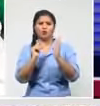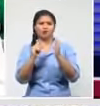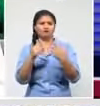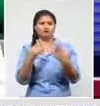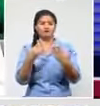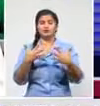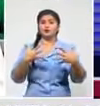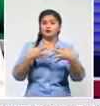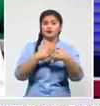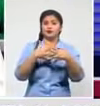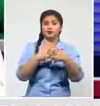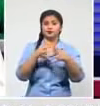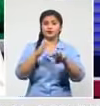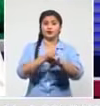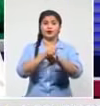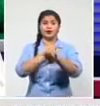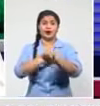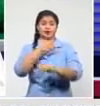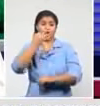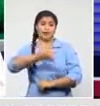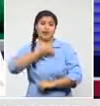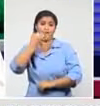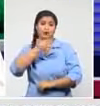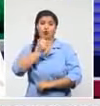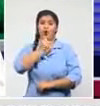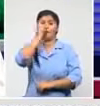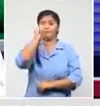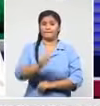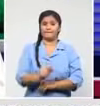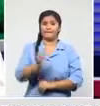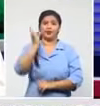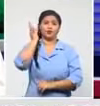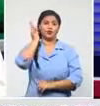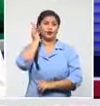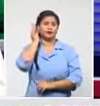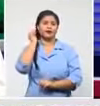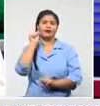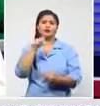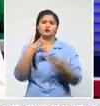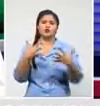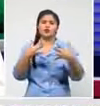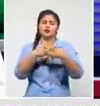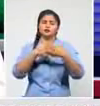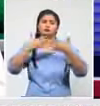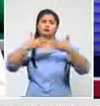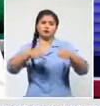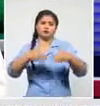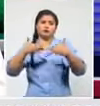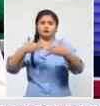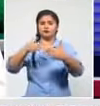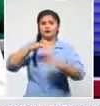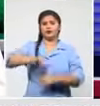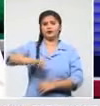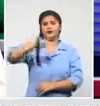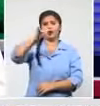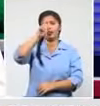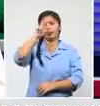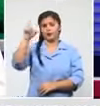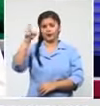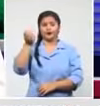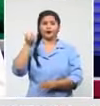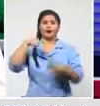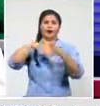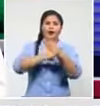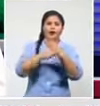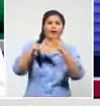lo que explicaba Gisela, ¿no? En relación con la apertura de los aeropuertos, con la apertura de